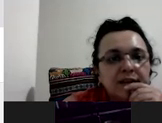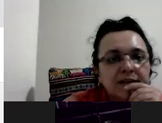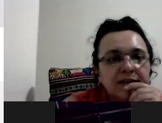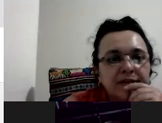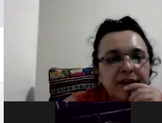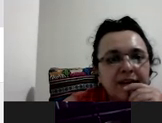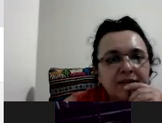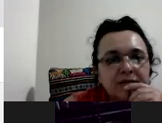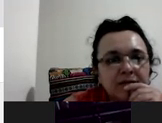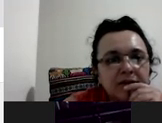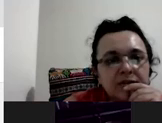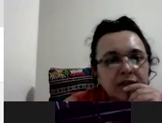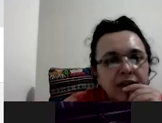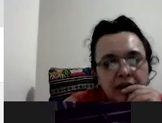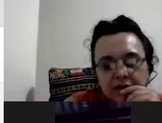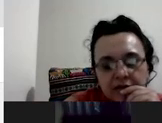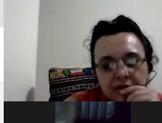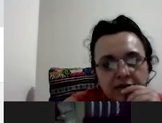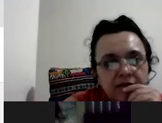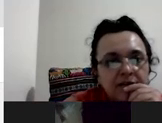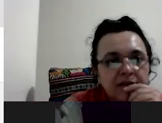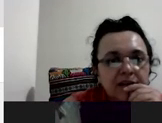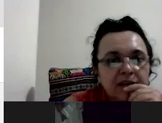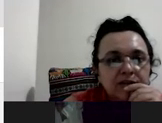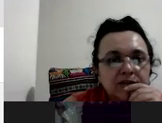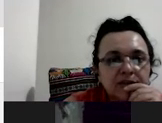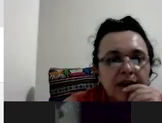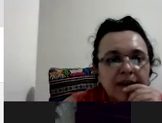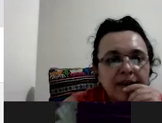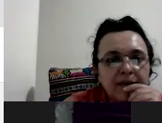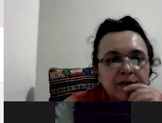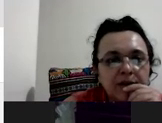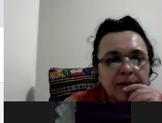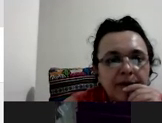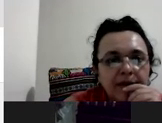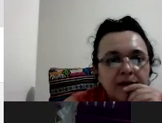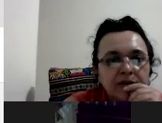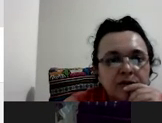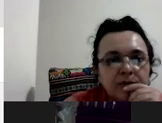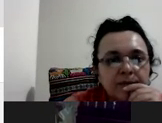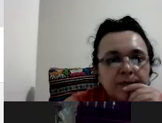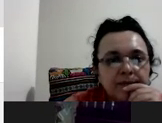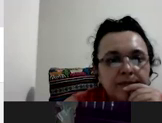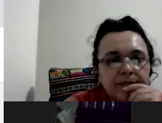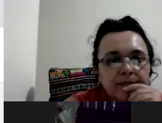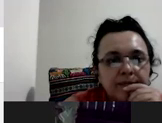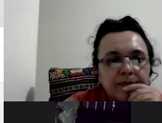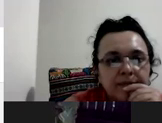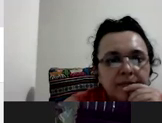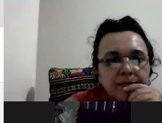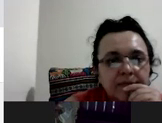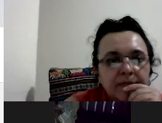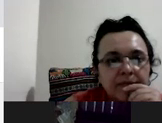Entonces, si se fijan esto, casi no se lee. ¿Sí? Entonces, aquí usted le puede dar zoom.